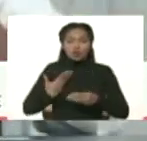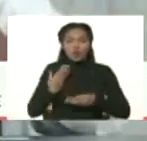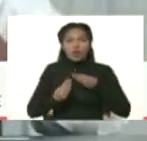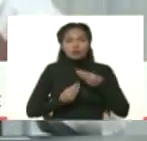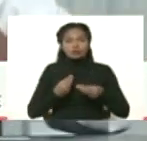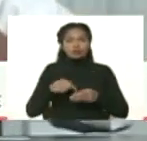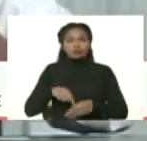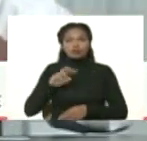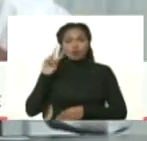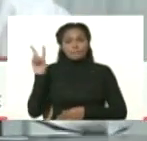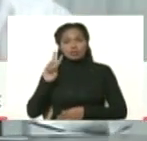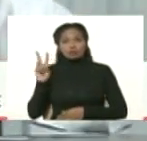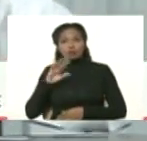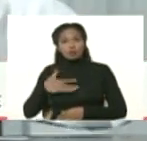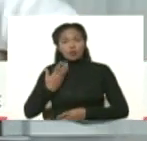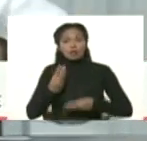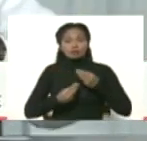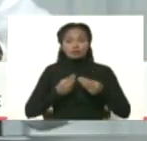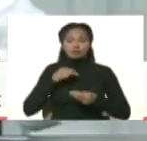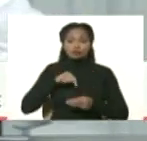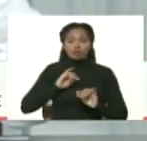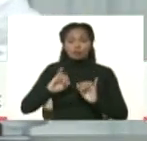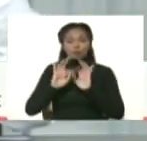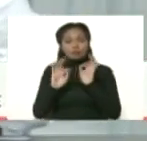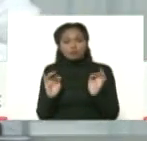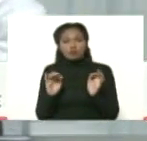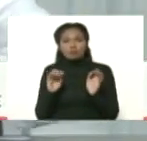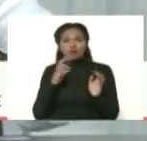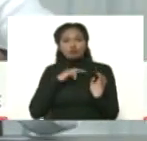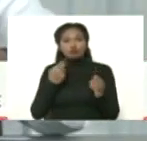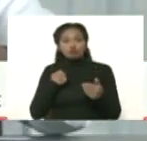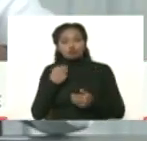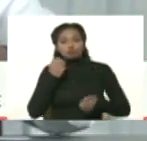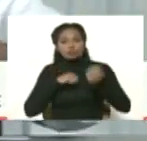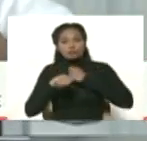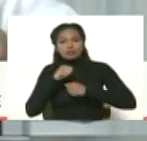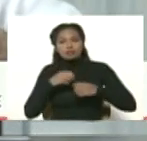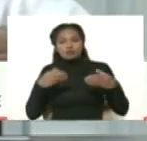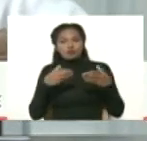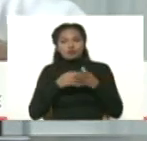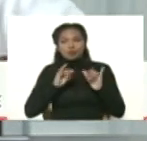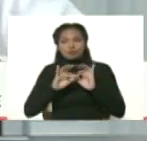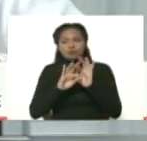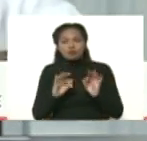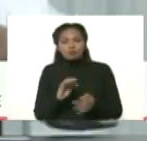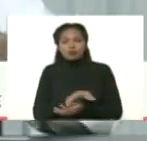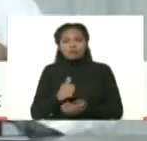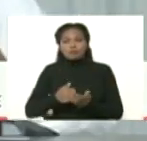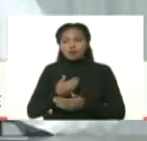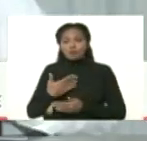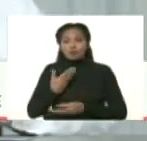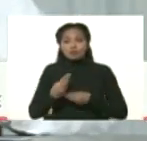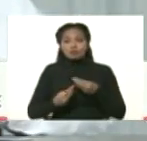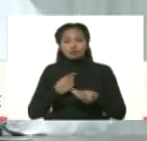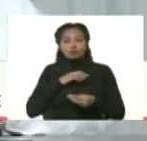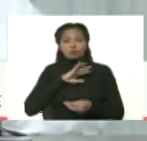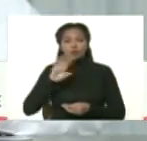por Venezuela, qué más puedo hacer por la trinchera que me toca defender, qué más puedo hacer por mi